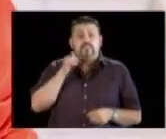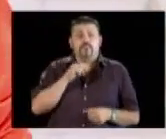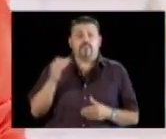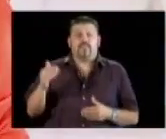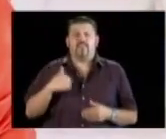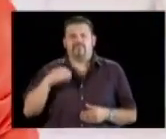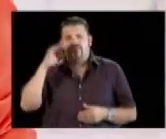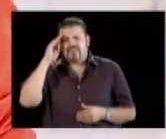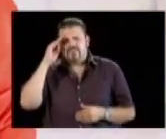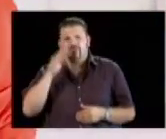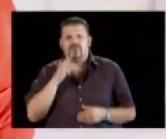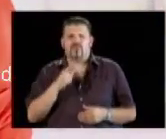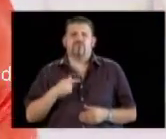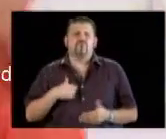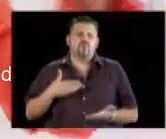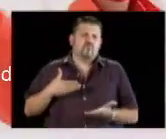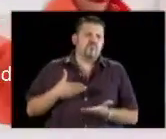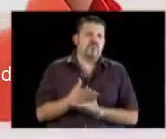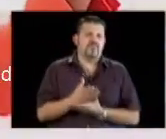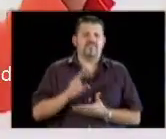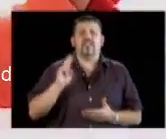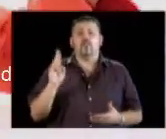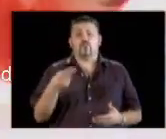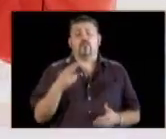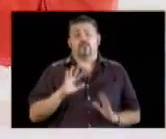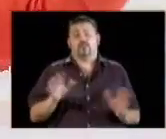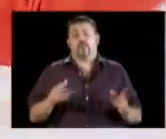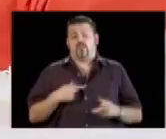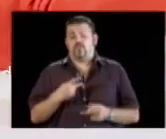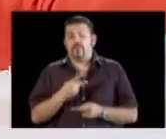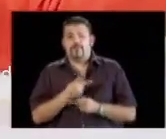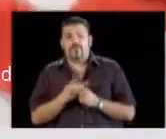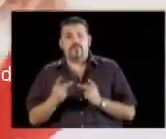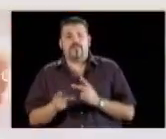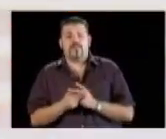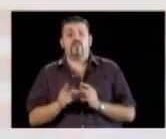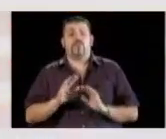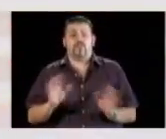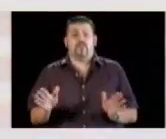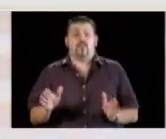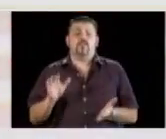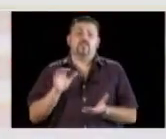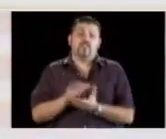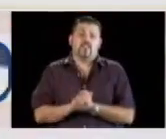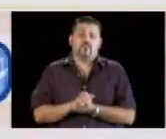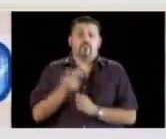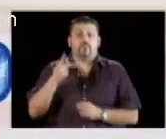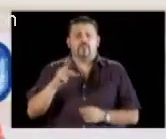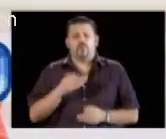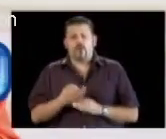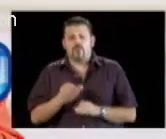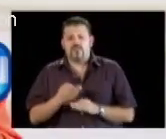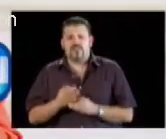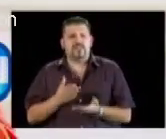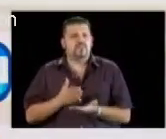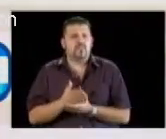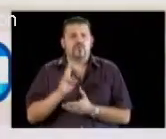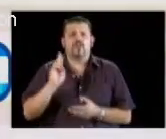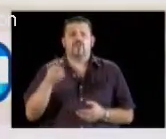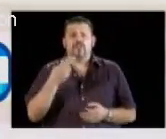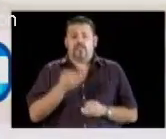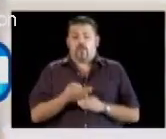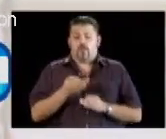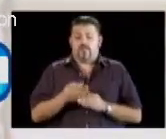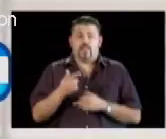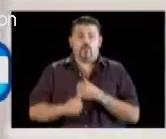decidió meterse a la universidad. Ella había terminado la preparatoria y se casó. Y se metió a la universidad y en un año está por